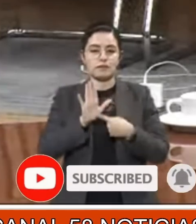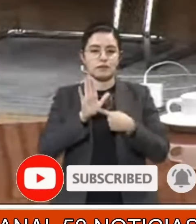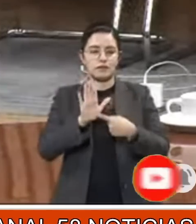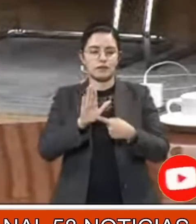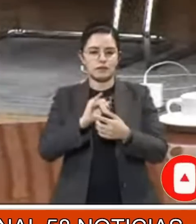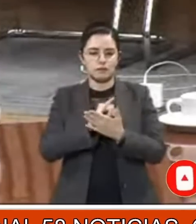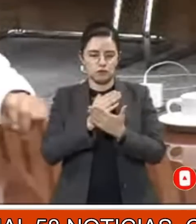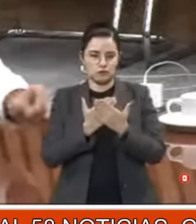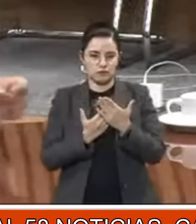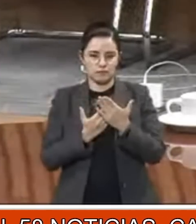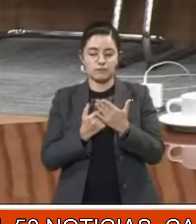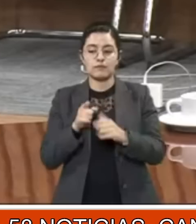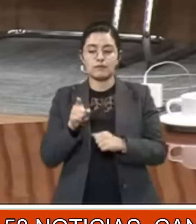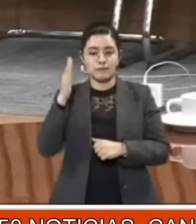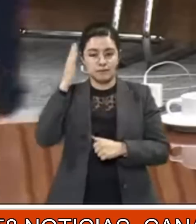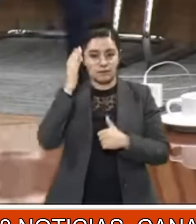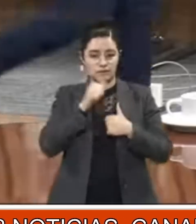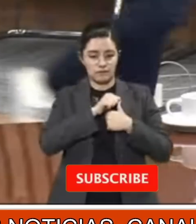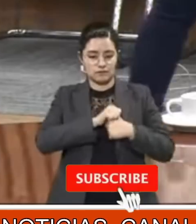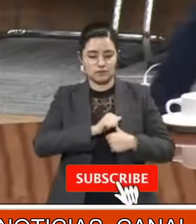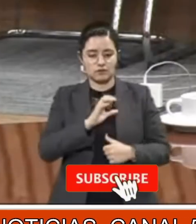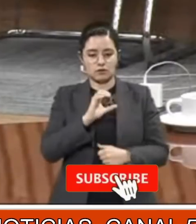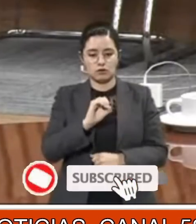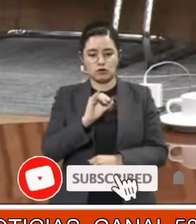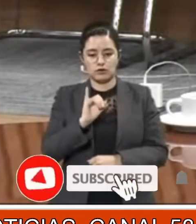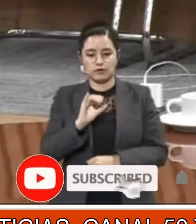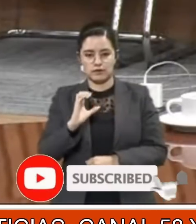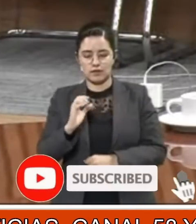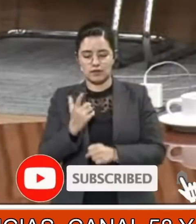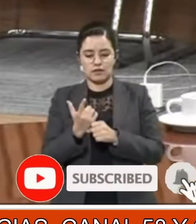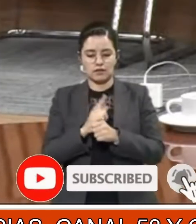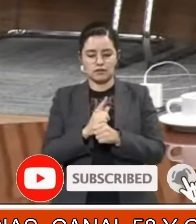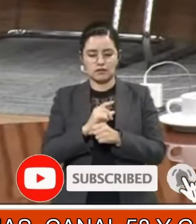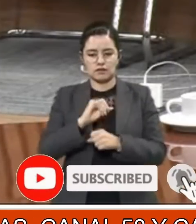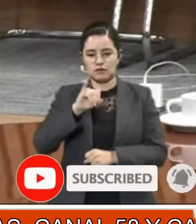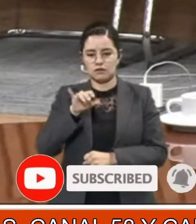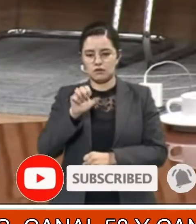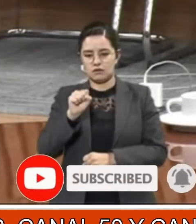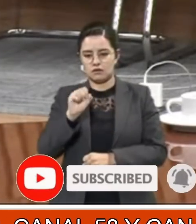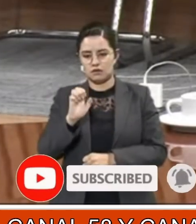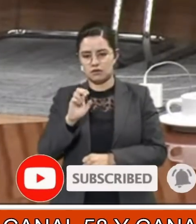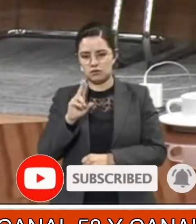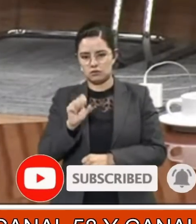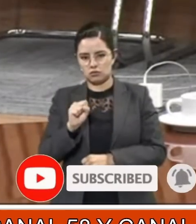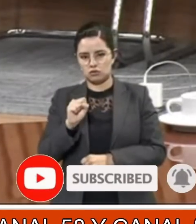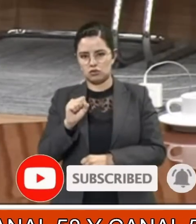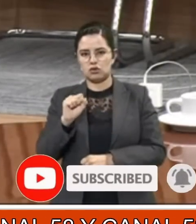Con mucho gusto, adelante. El señor representante de Morena, el maestro Eurípides Flores, tiene la palabra. Adelante.